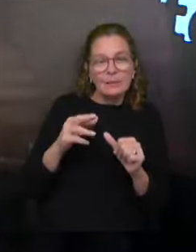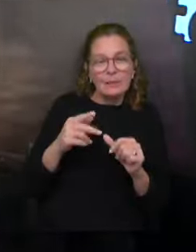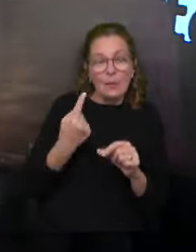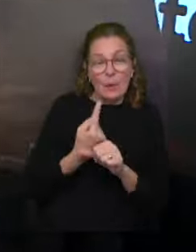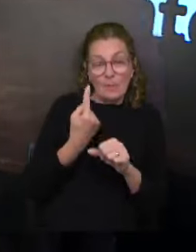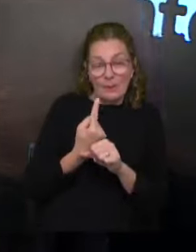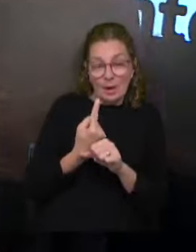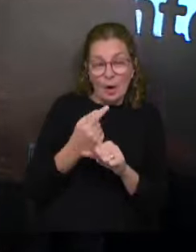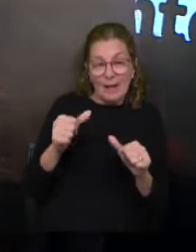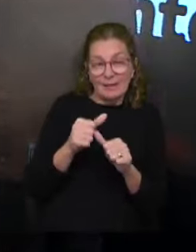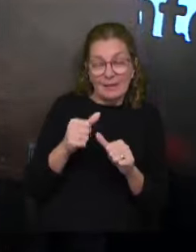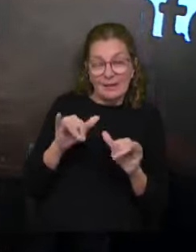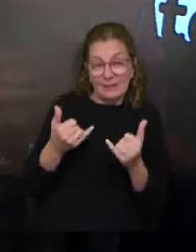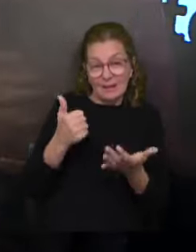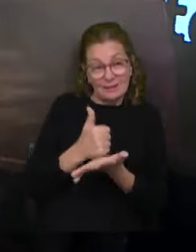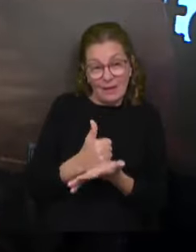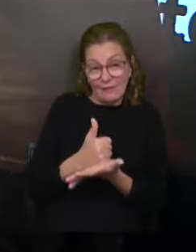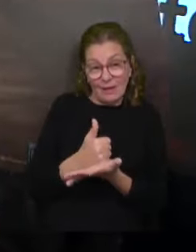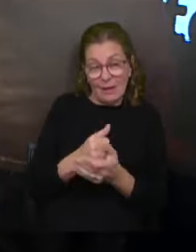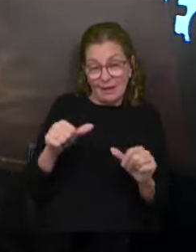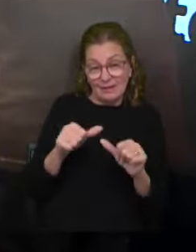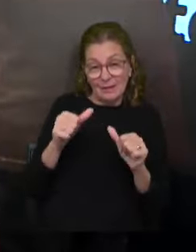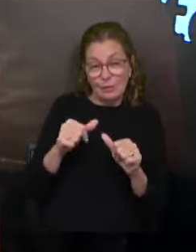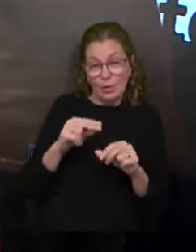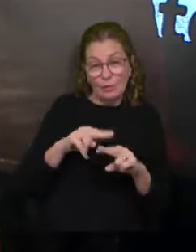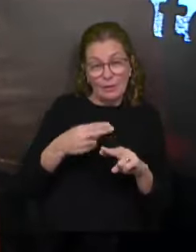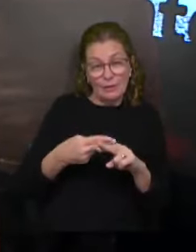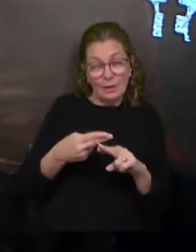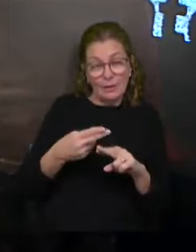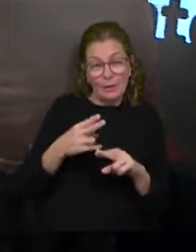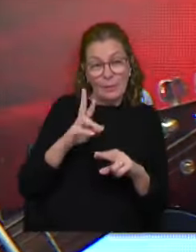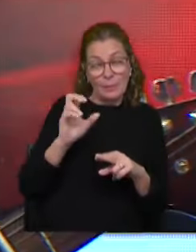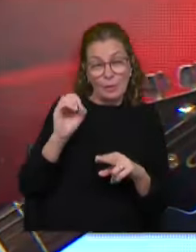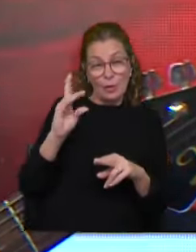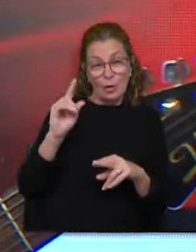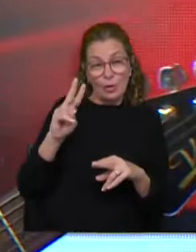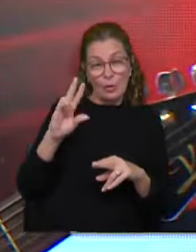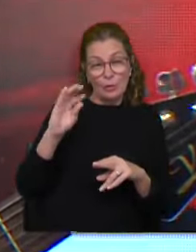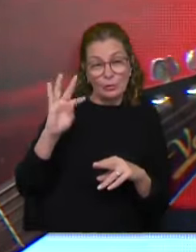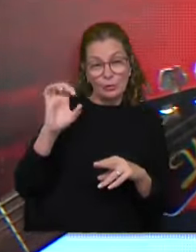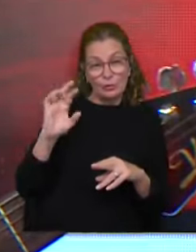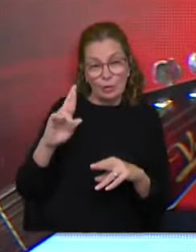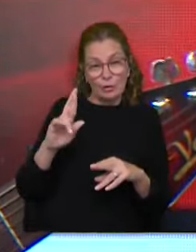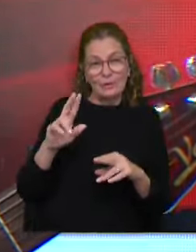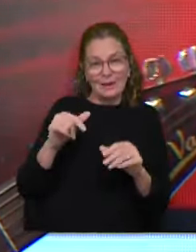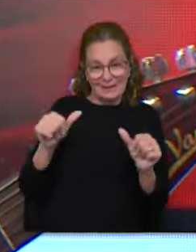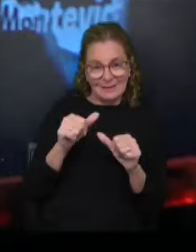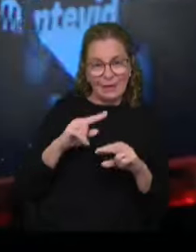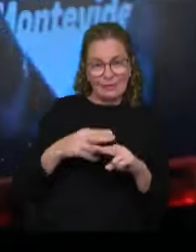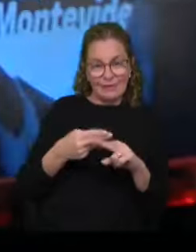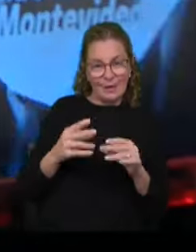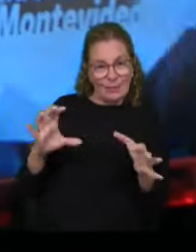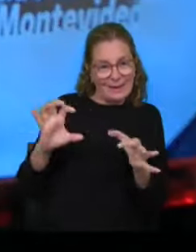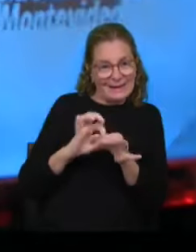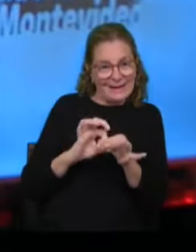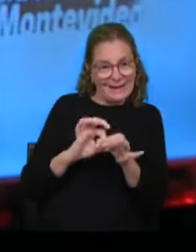primero. Claro. Algunas ya estaban, ya las estaba haciendo. ¿Y repetiste de productor? Sí, Paul Higgs. Laburaste con Paul Higgs de vuelta. Sí. Es una alianza ahí